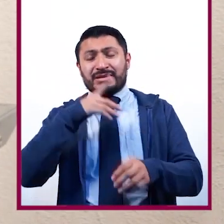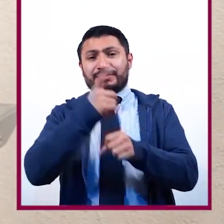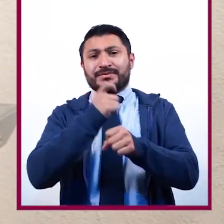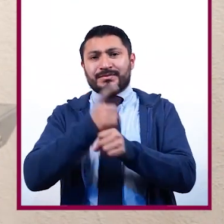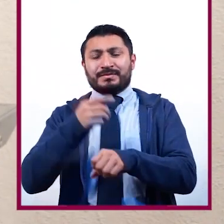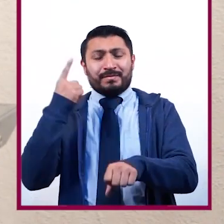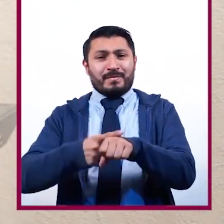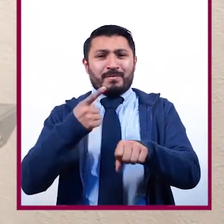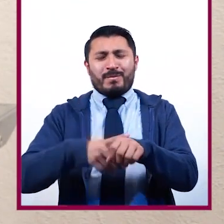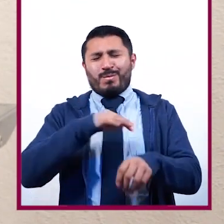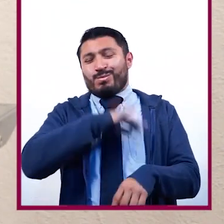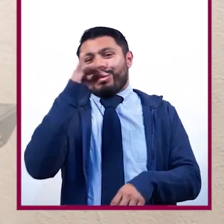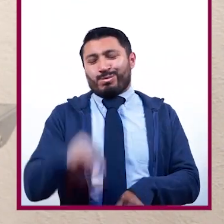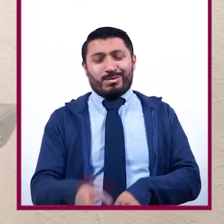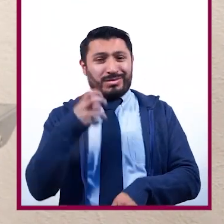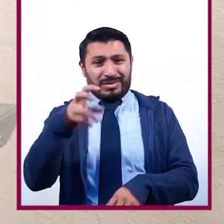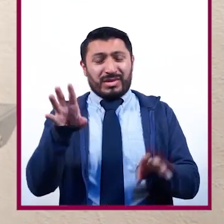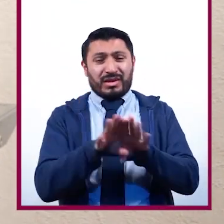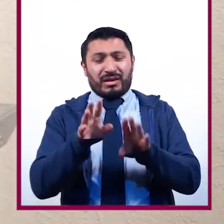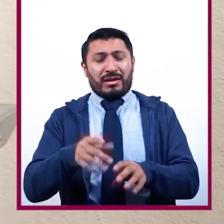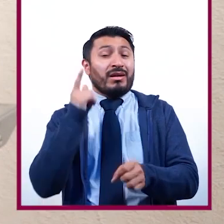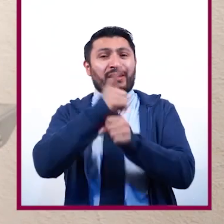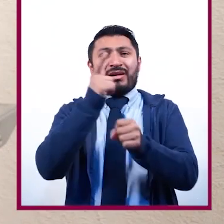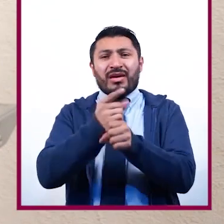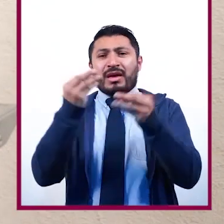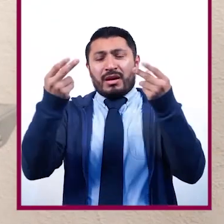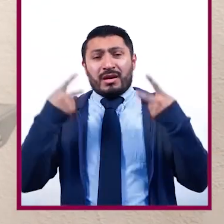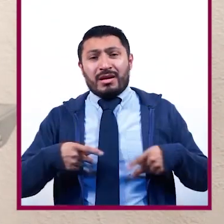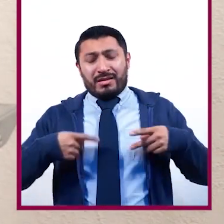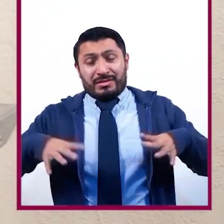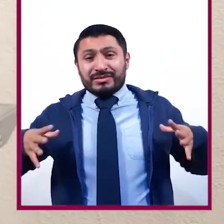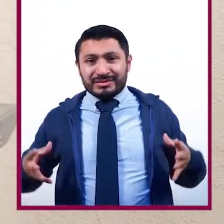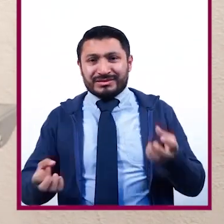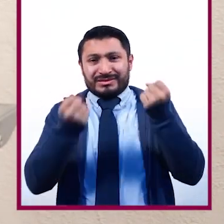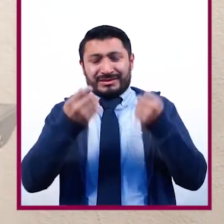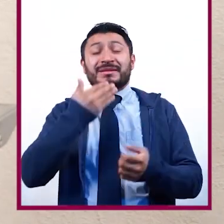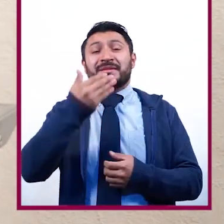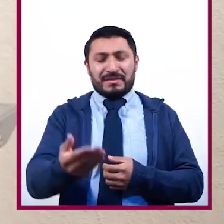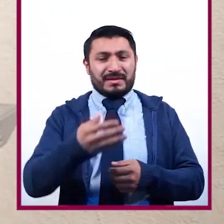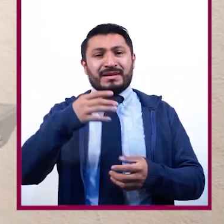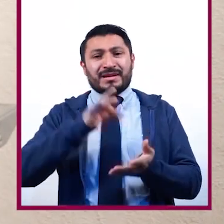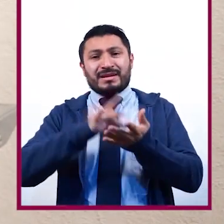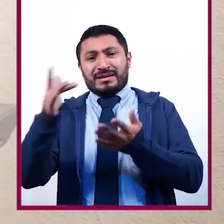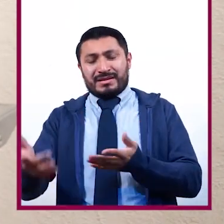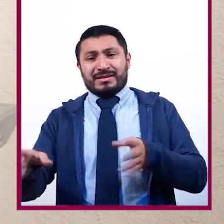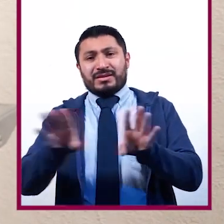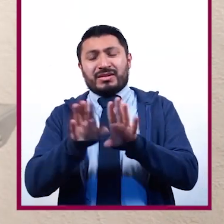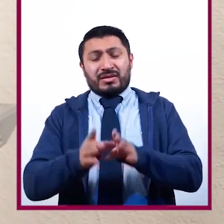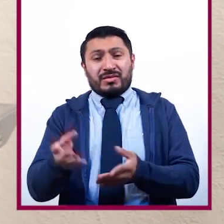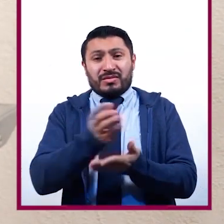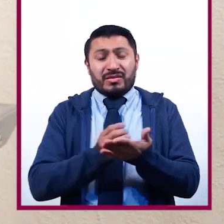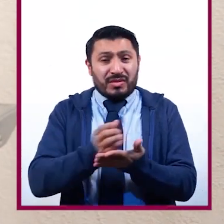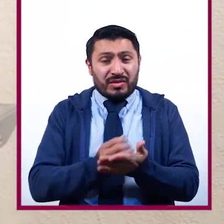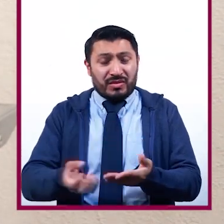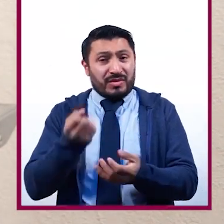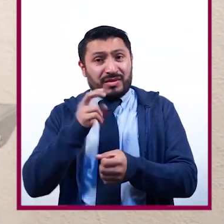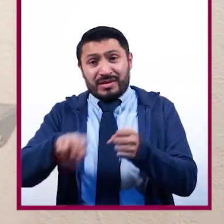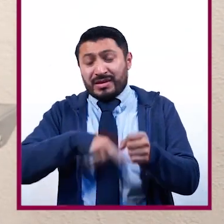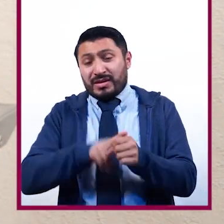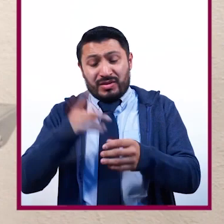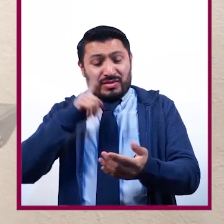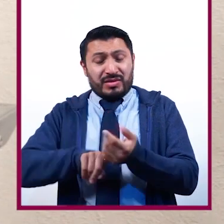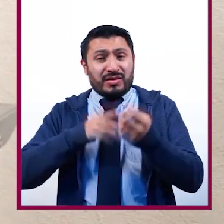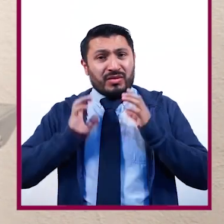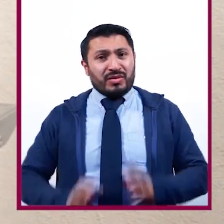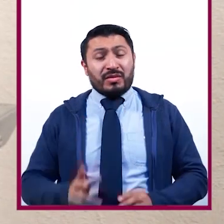enfermedades mortales, fue posible ver que muchas personas lograron sobrevivir gracias a que generaron una inmunidad natural. Sin embargo, tiempo